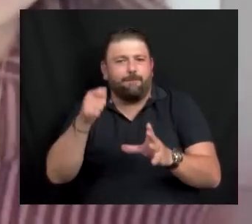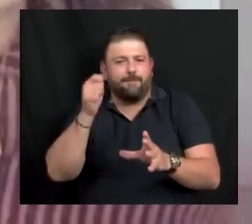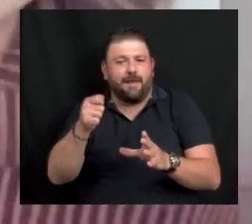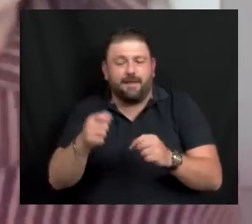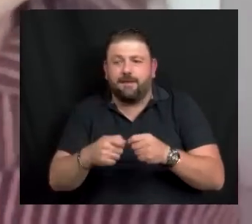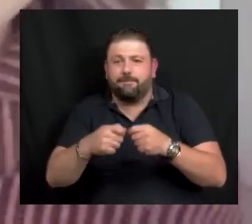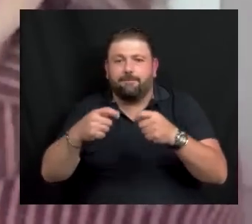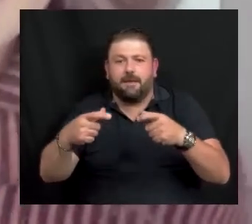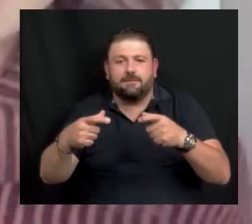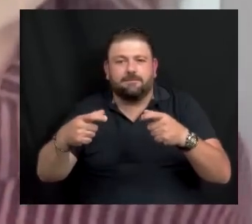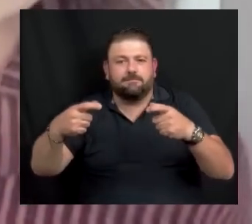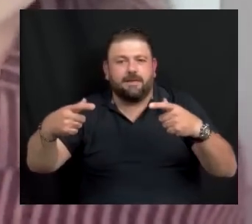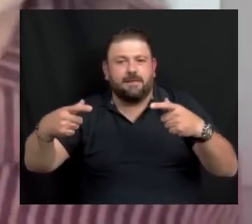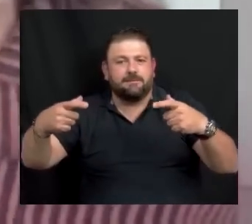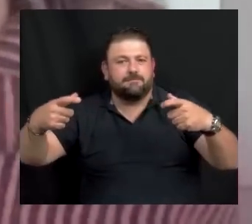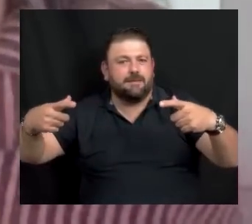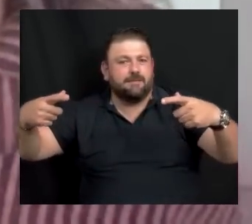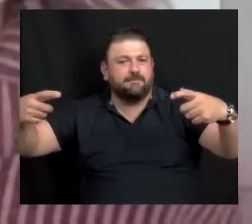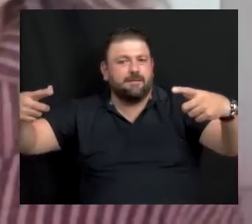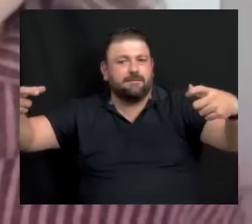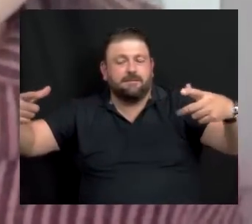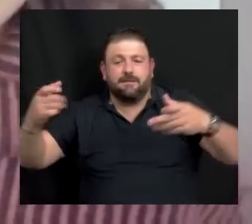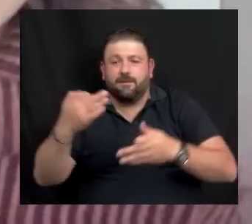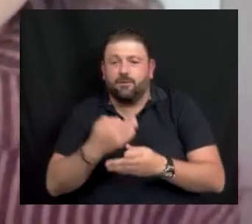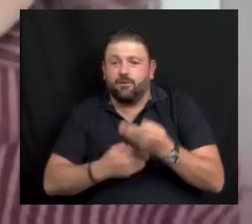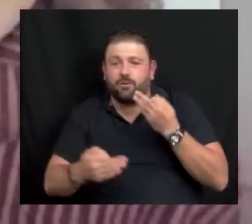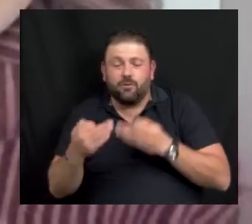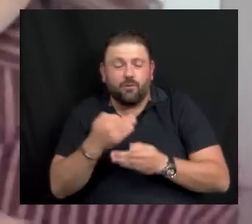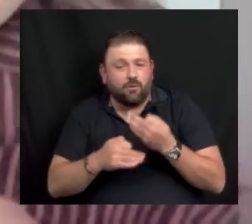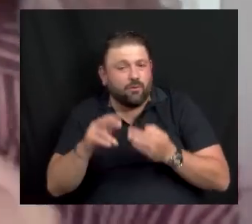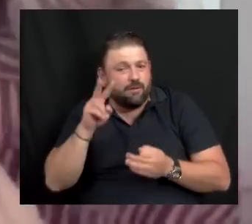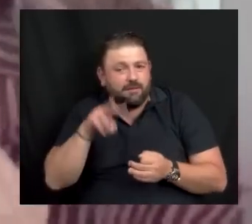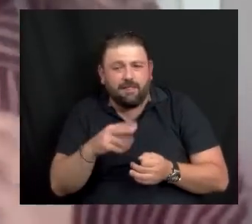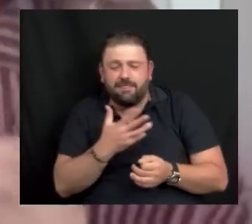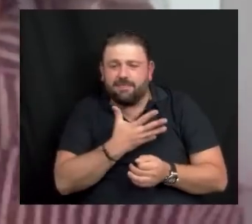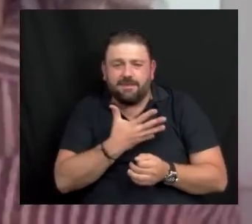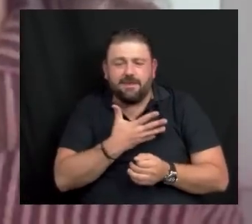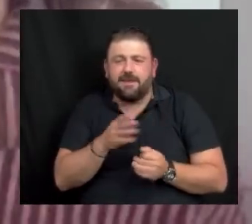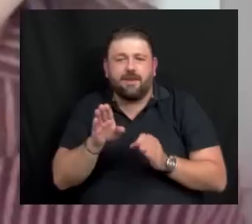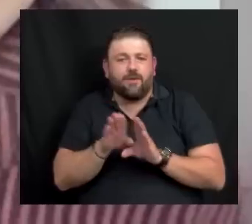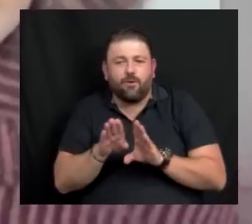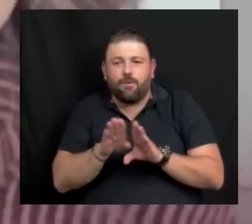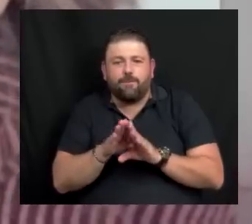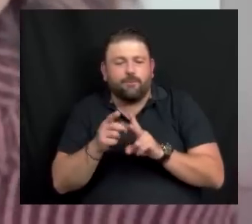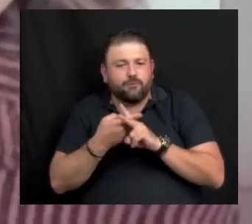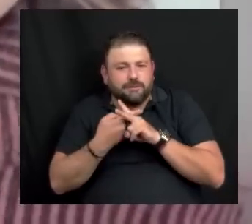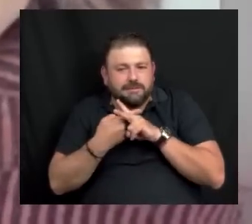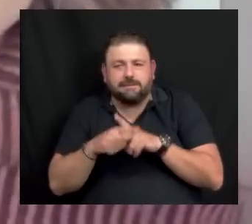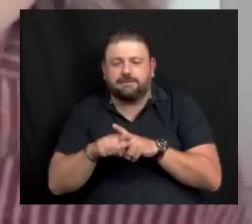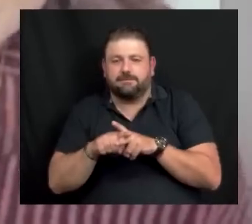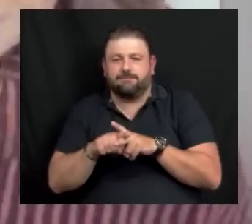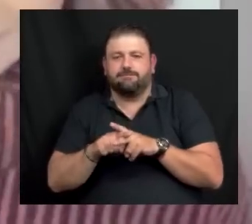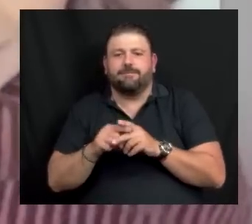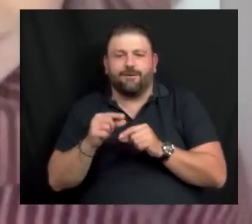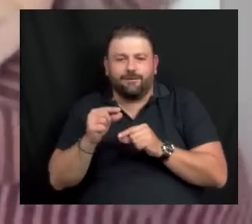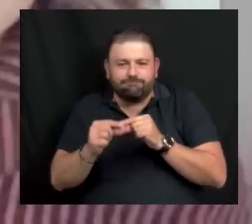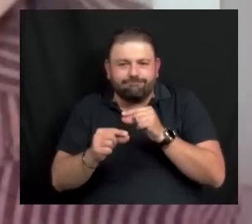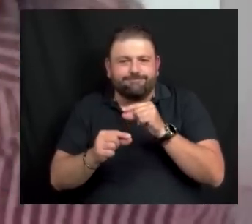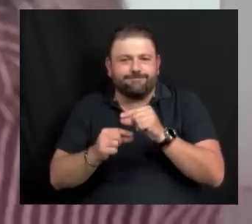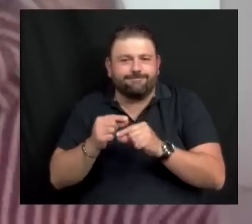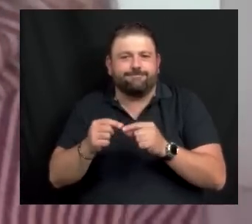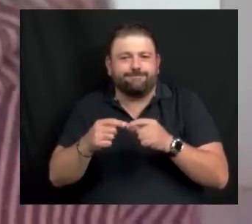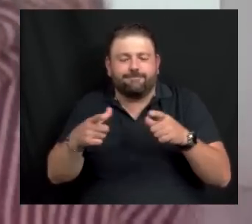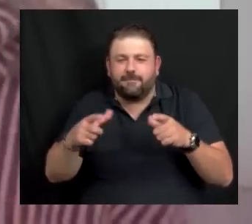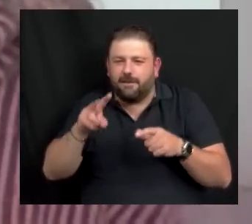30, imagínate de la gente que esté ahí. Entonces, todo tiene un para qué. Todo lo que existe